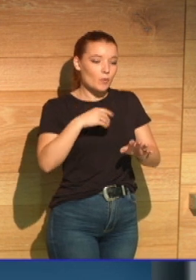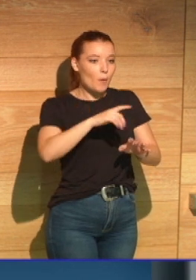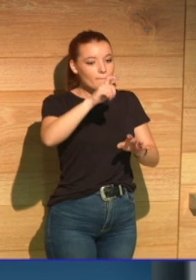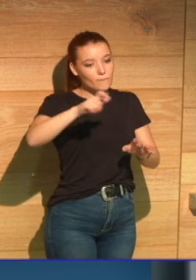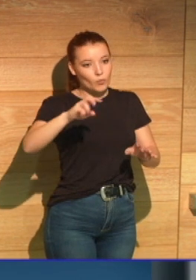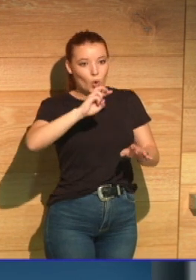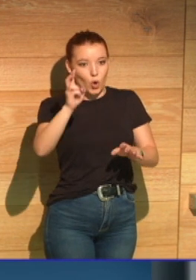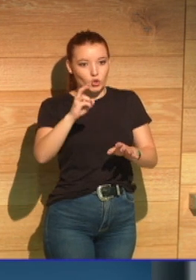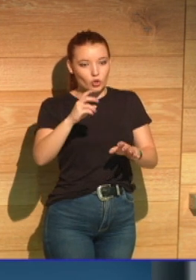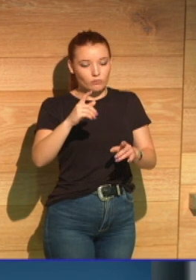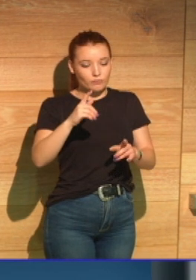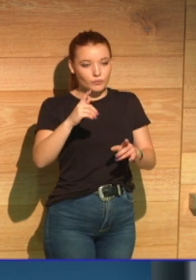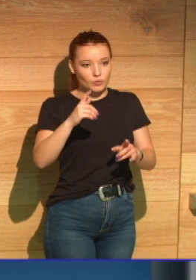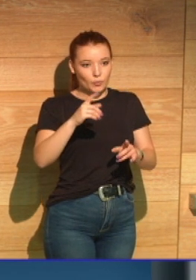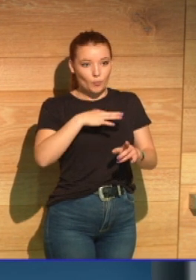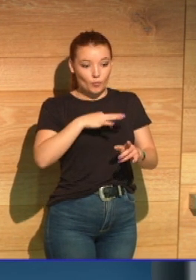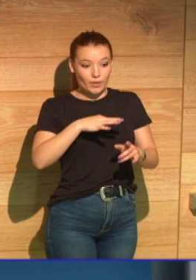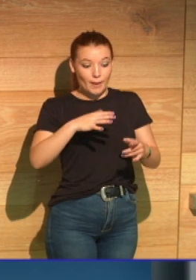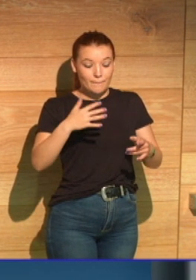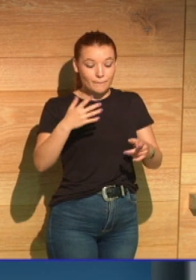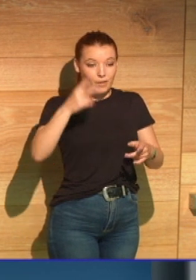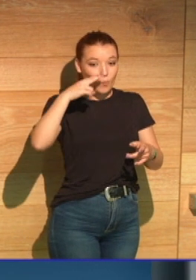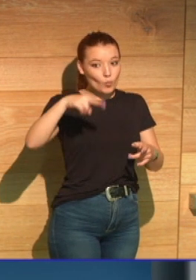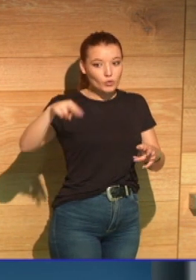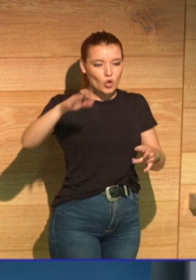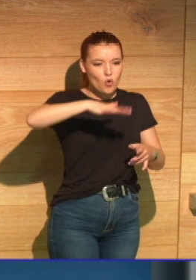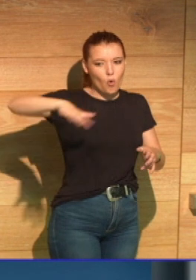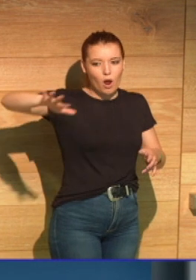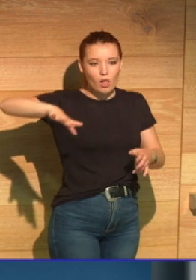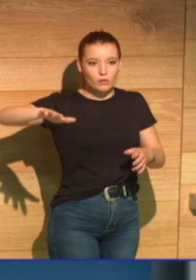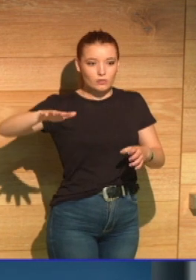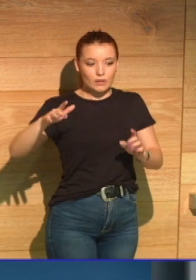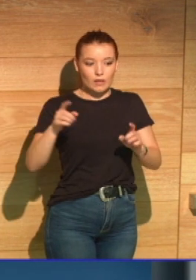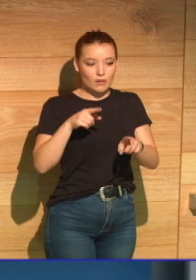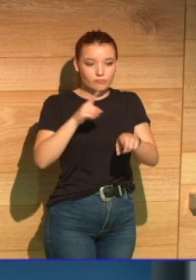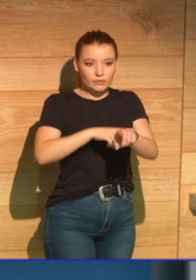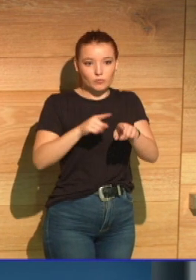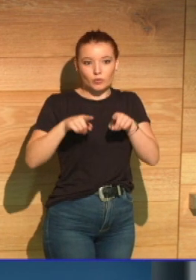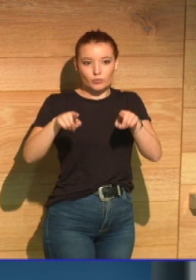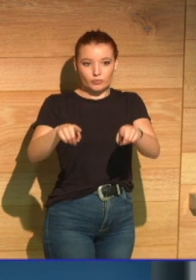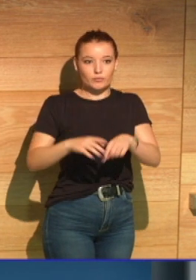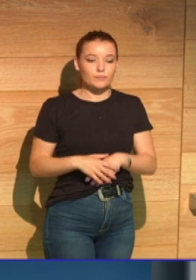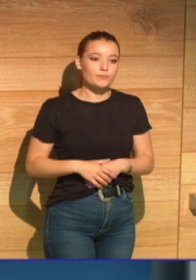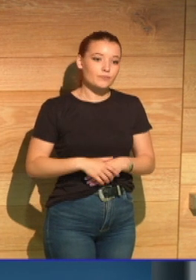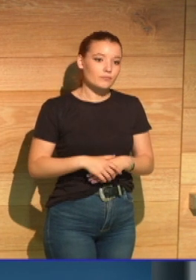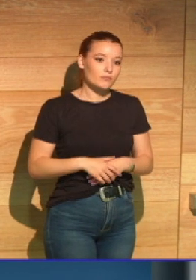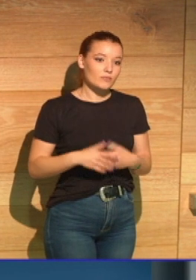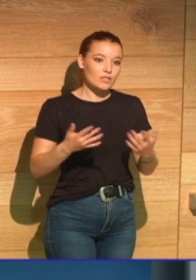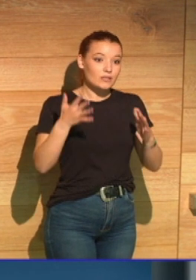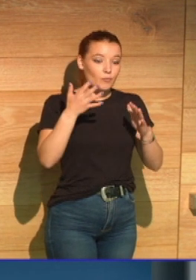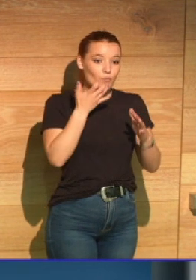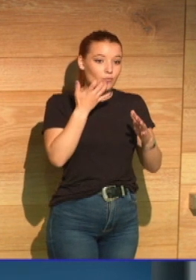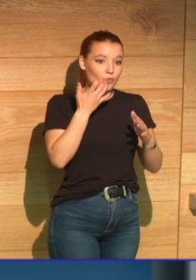el museo podía estar en muchos lugares al mismo tiempo y con muchos ejercicios de proyectos en el mismo lugar, utilizando muros de